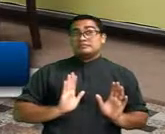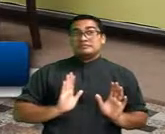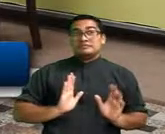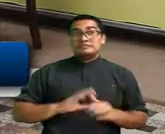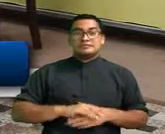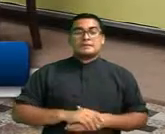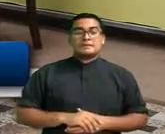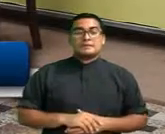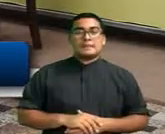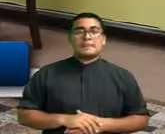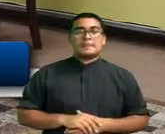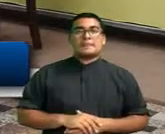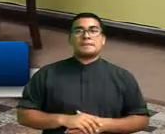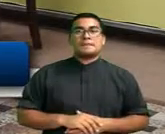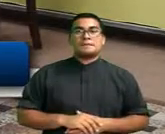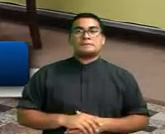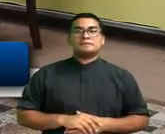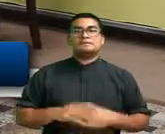Sin embargo,